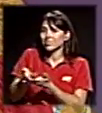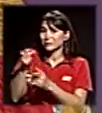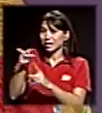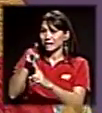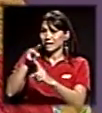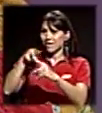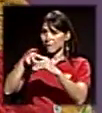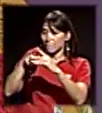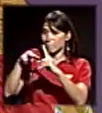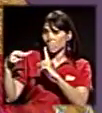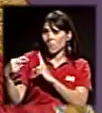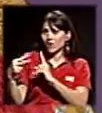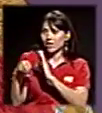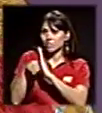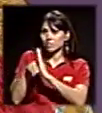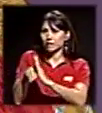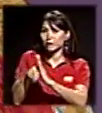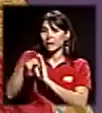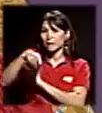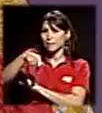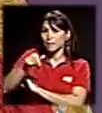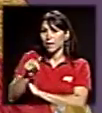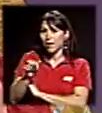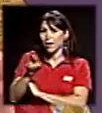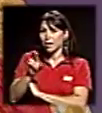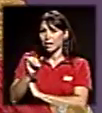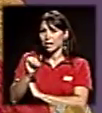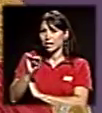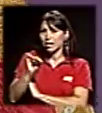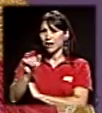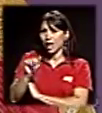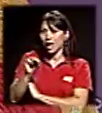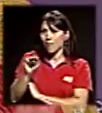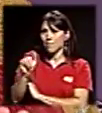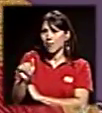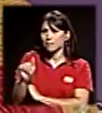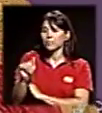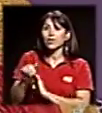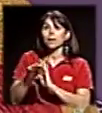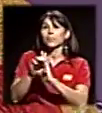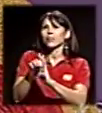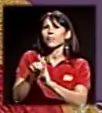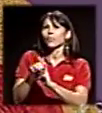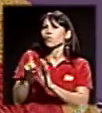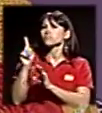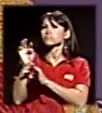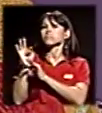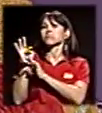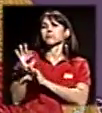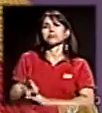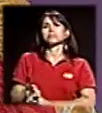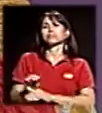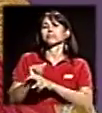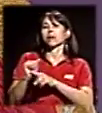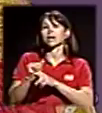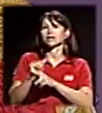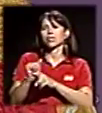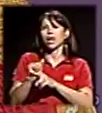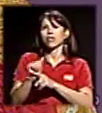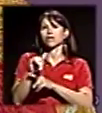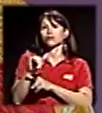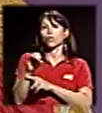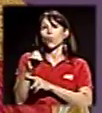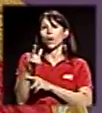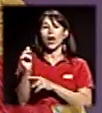del parinama eh Cuál es la diferencia de una práctica tradicional de yoga de lo que vos estás